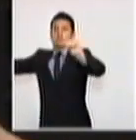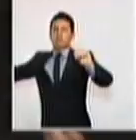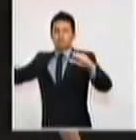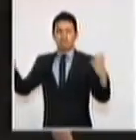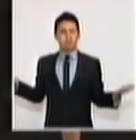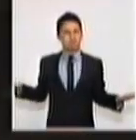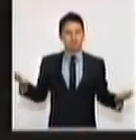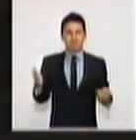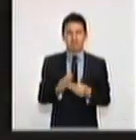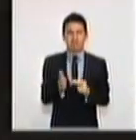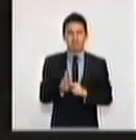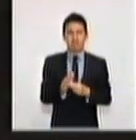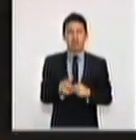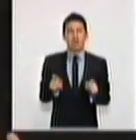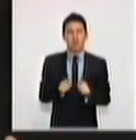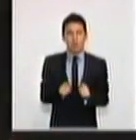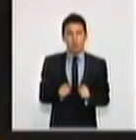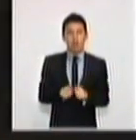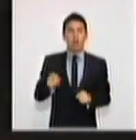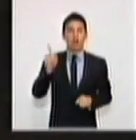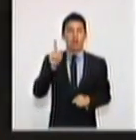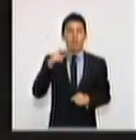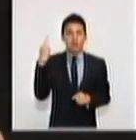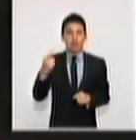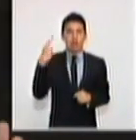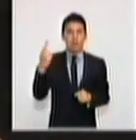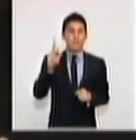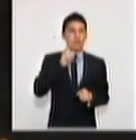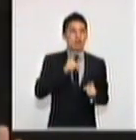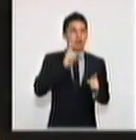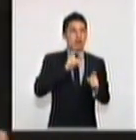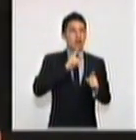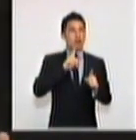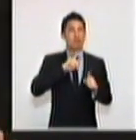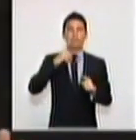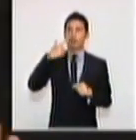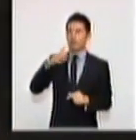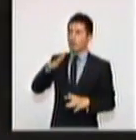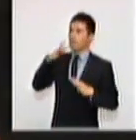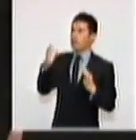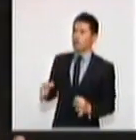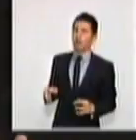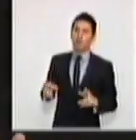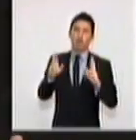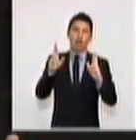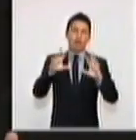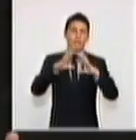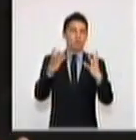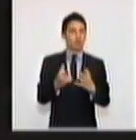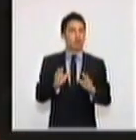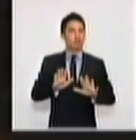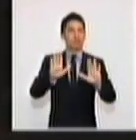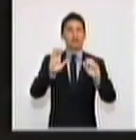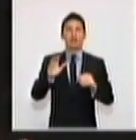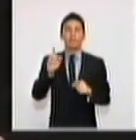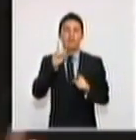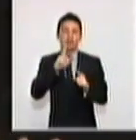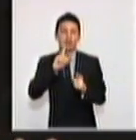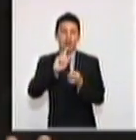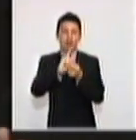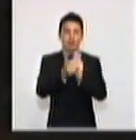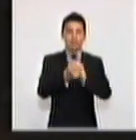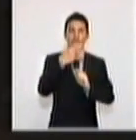repetida hasta la náusea se vuelve verdad. No, ojalá el mundo fuera así de simple y las mentiras se volvieran verdad porque